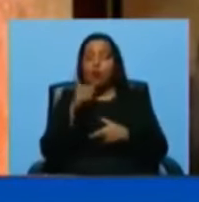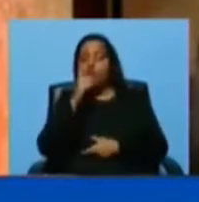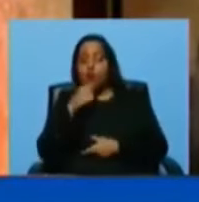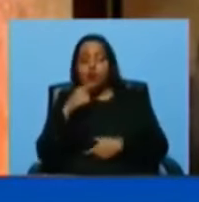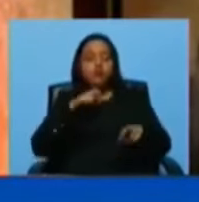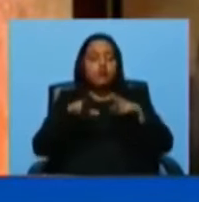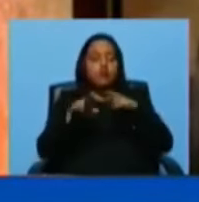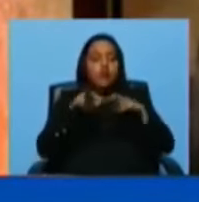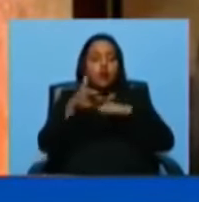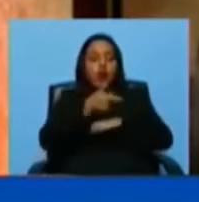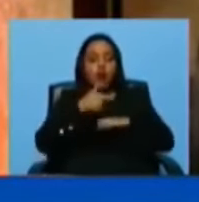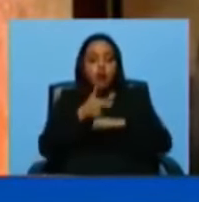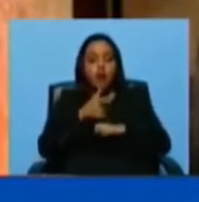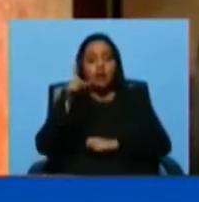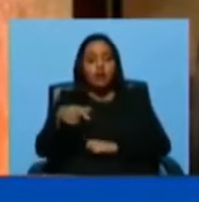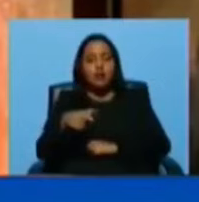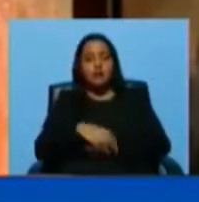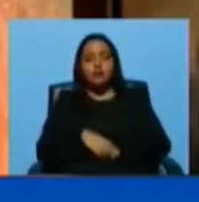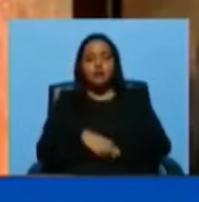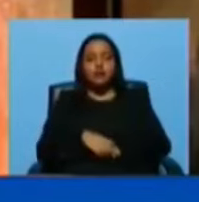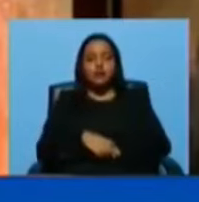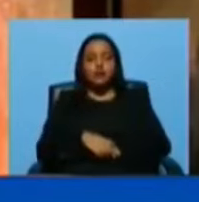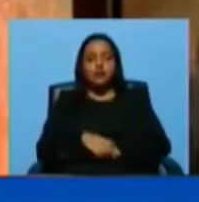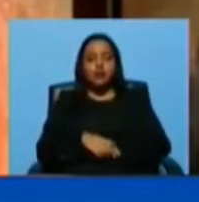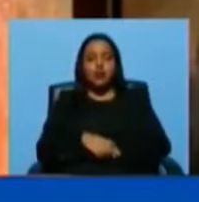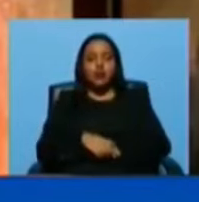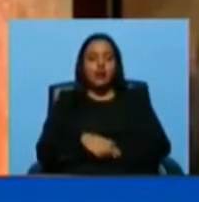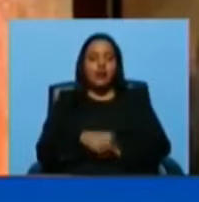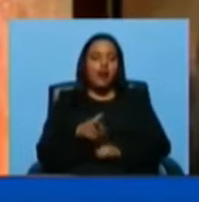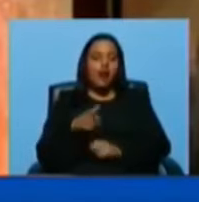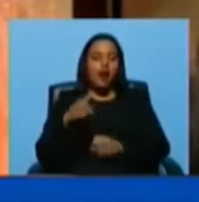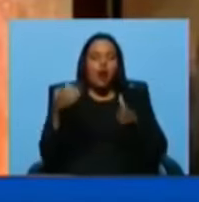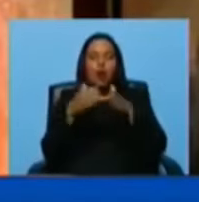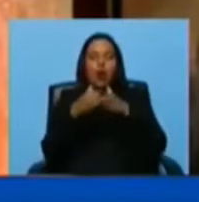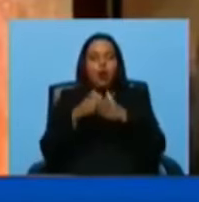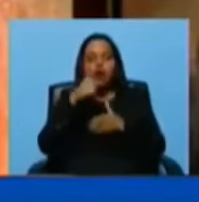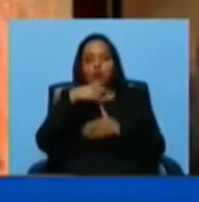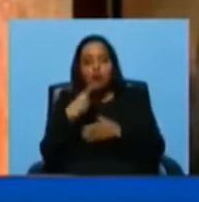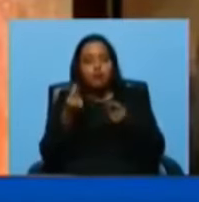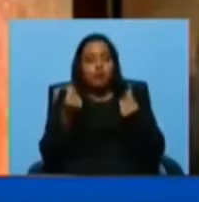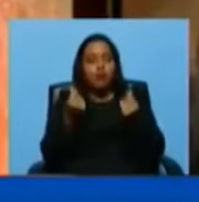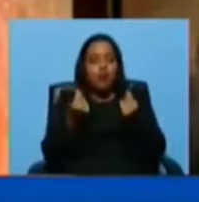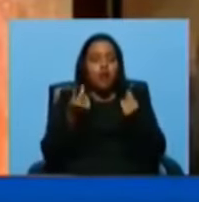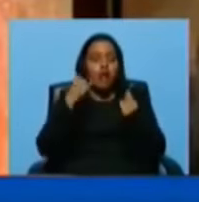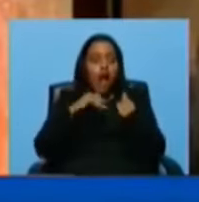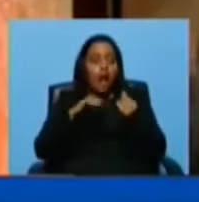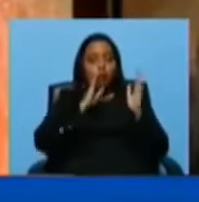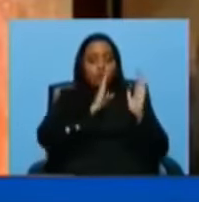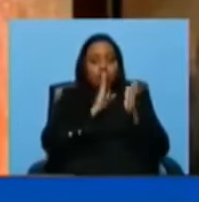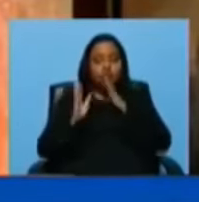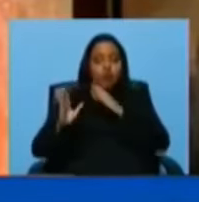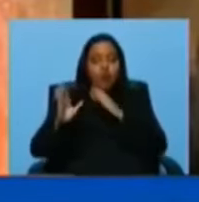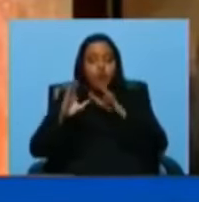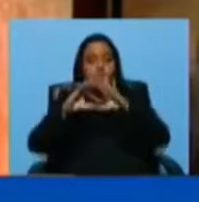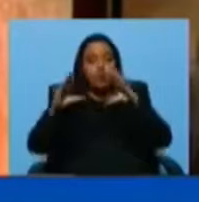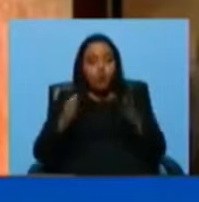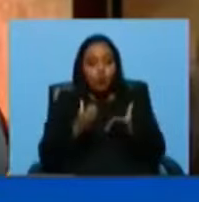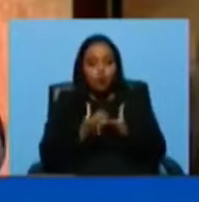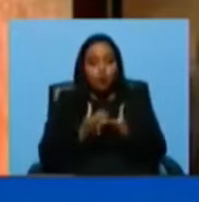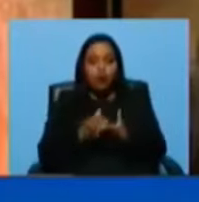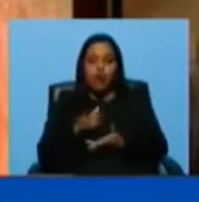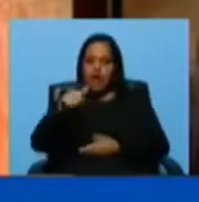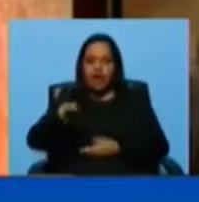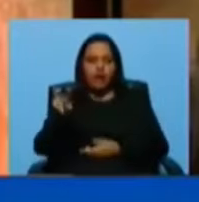sociales sin fines de lucro que están reglamentadas en casi todas partes del mundo pero en Venezuela no y hay organizaciones no gubernamentales como la Cruz